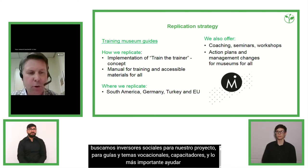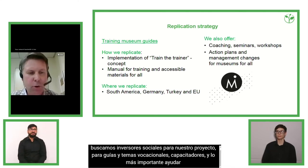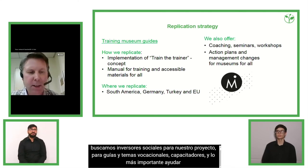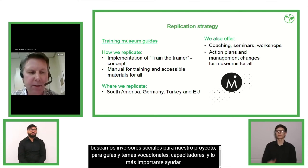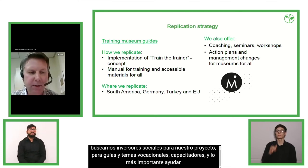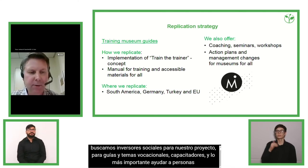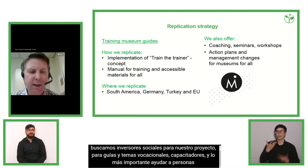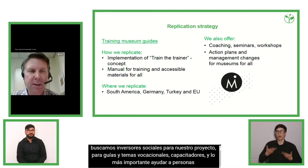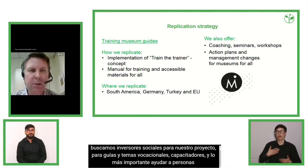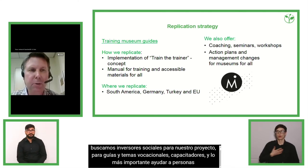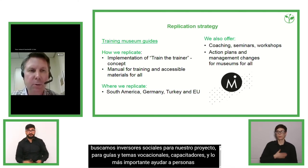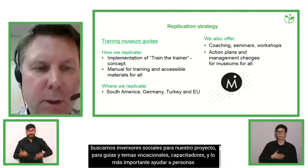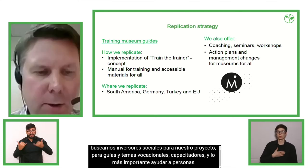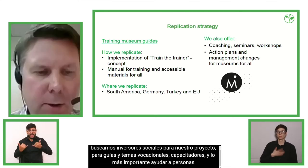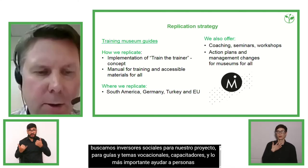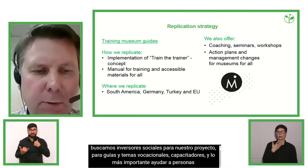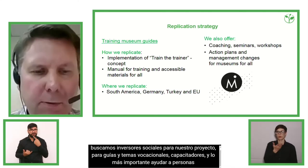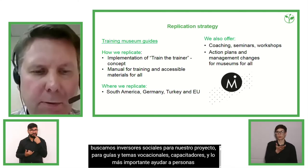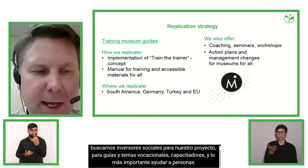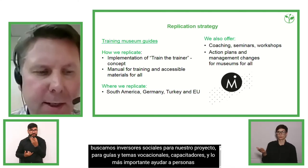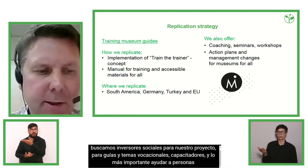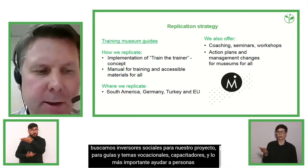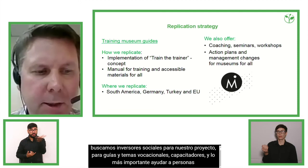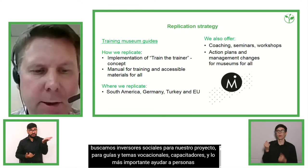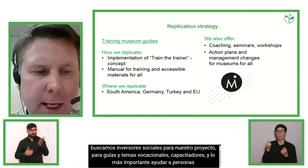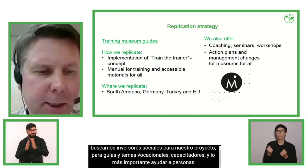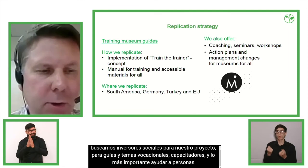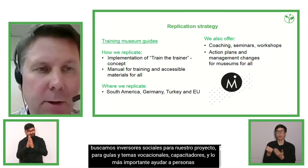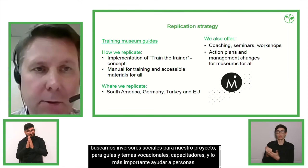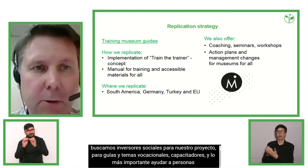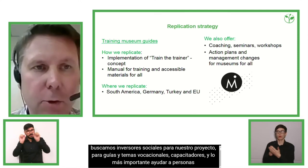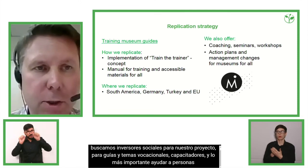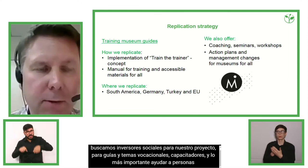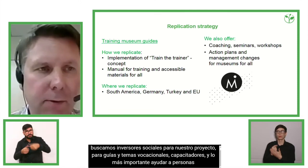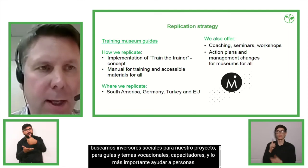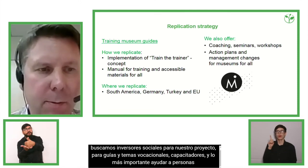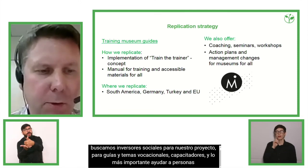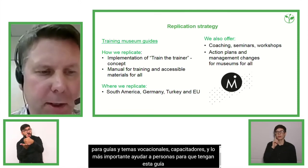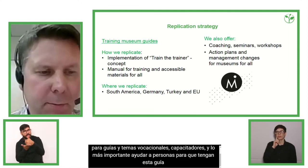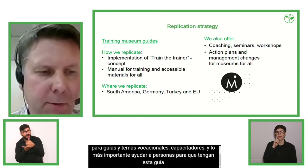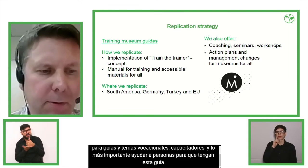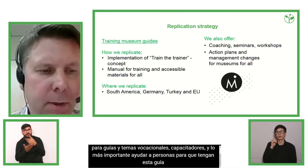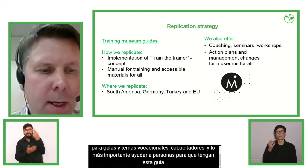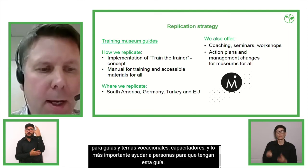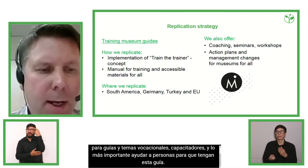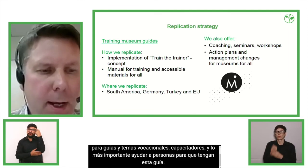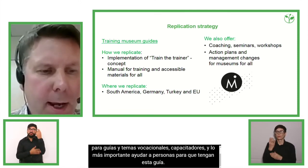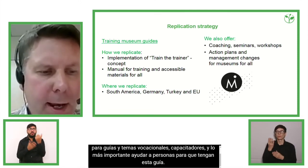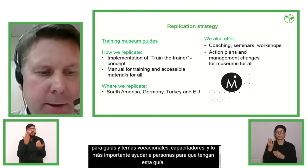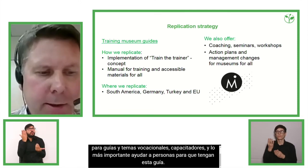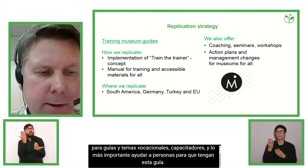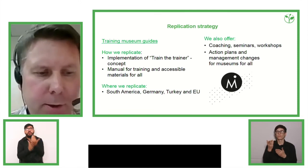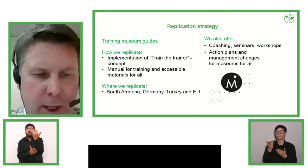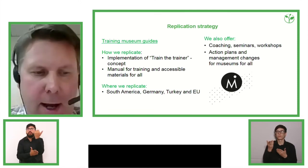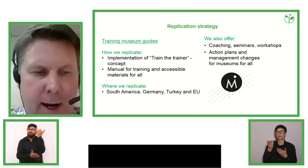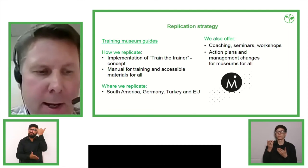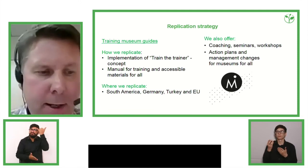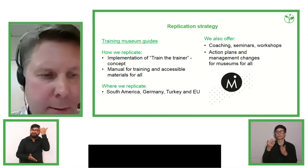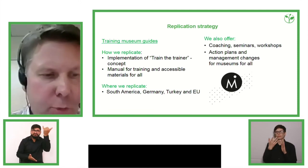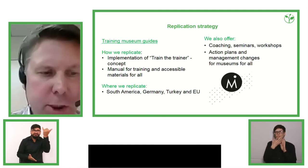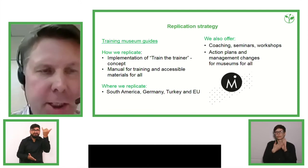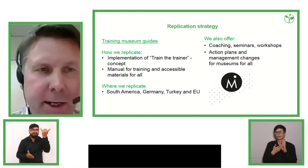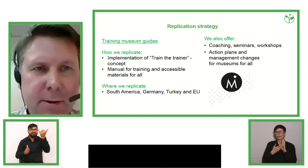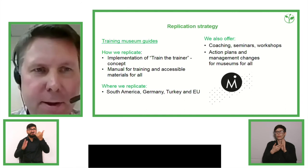gustaría que ustedes nos puedan ayudar a tener un nuevo estándar inclusivo en instituciones culturales